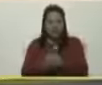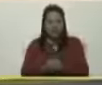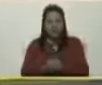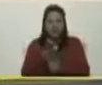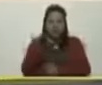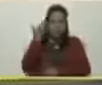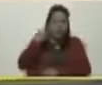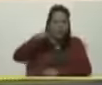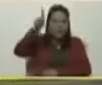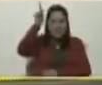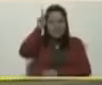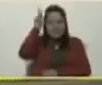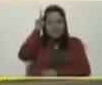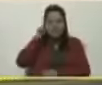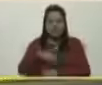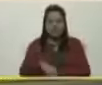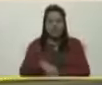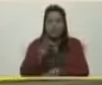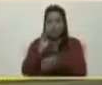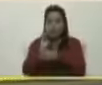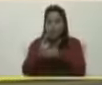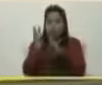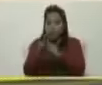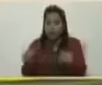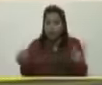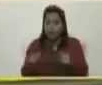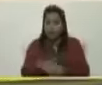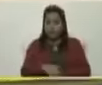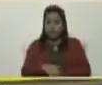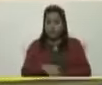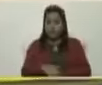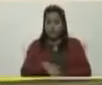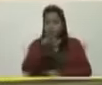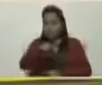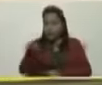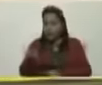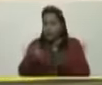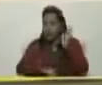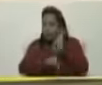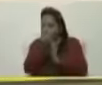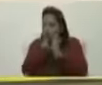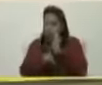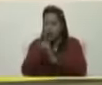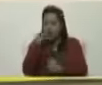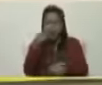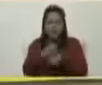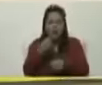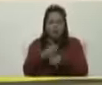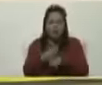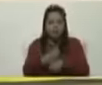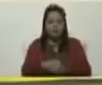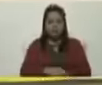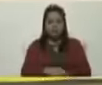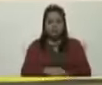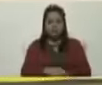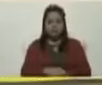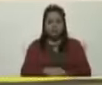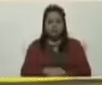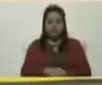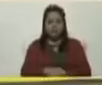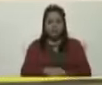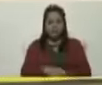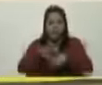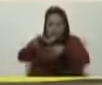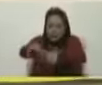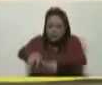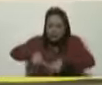ancestros, del cuidado de la tierra. Bien lo sabemos los productores que trabajamos ya a un poquito mayor escala, que el arado